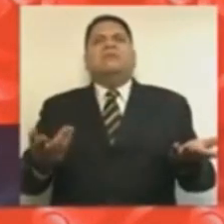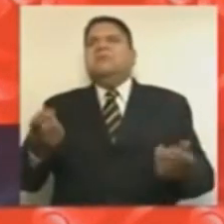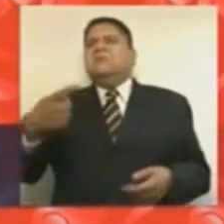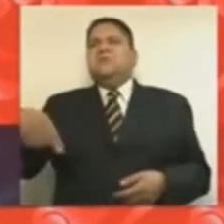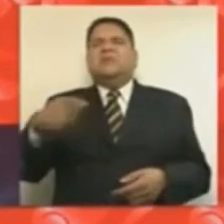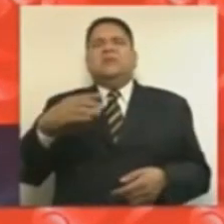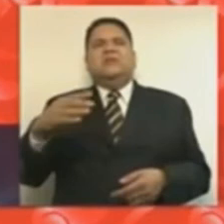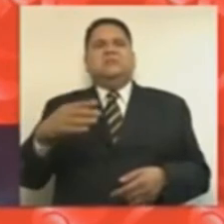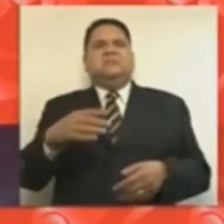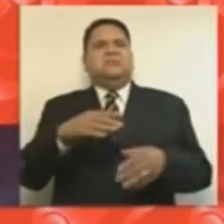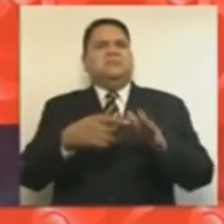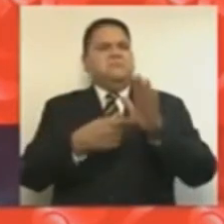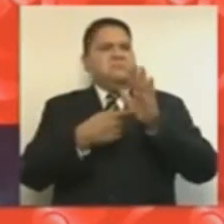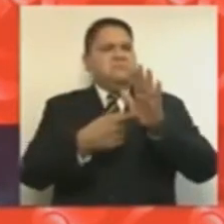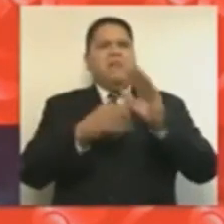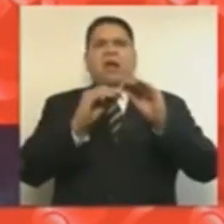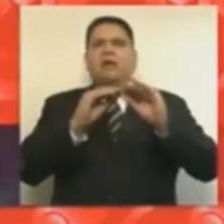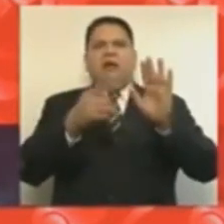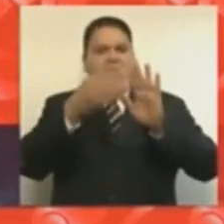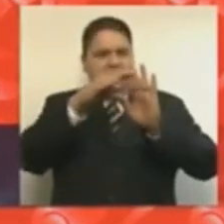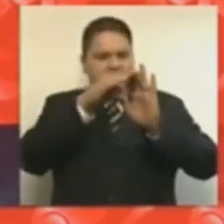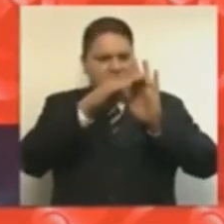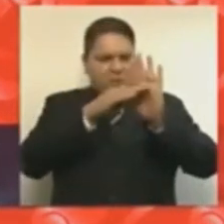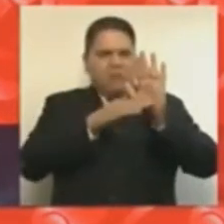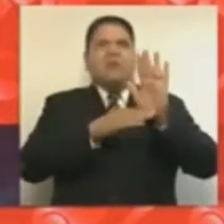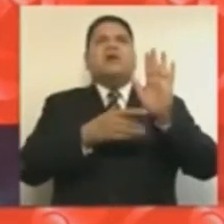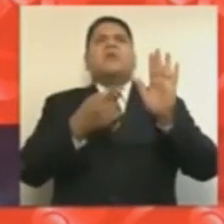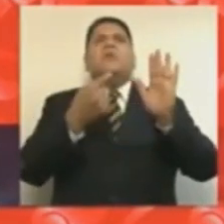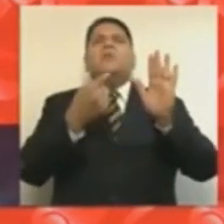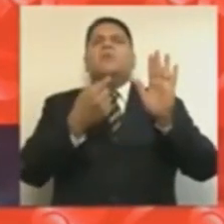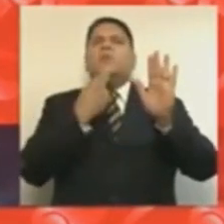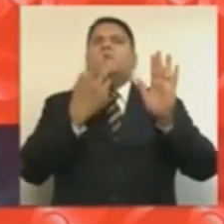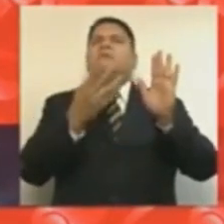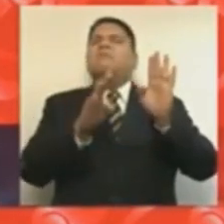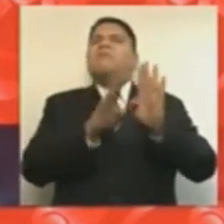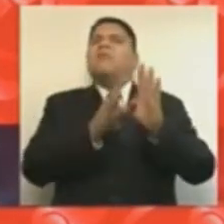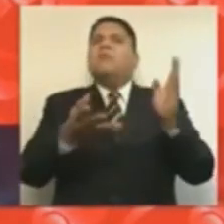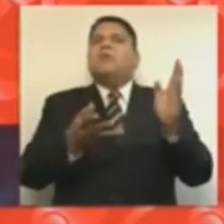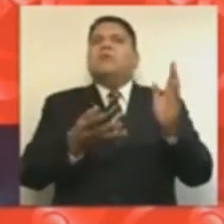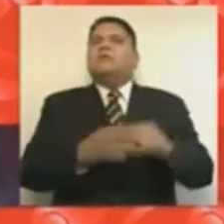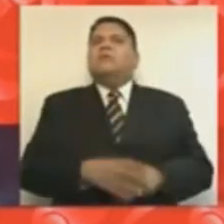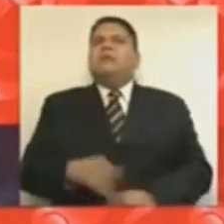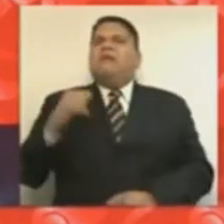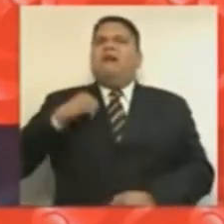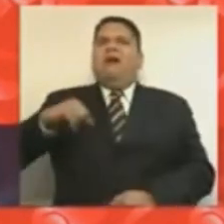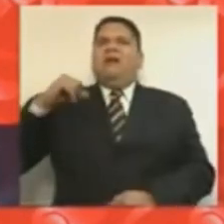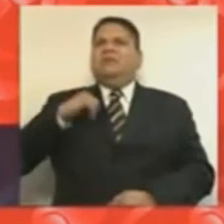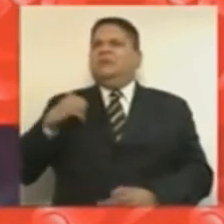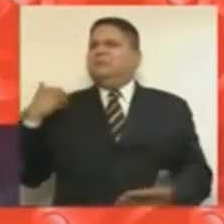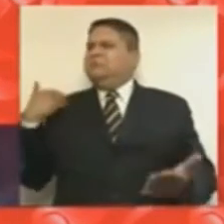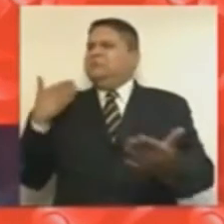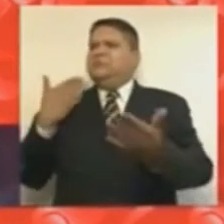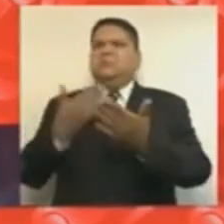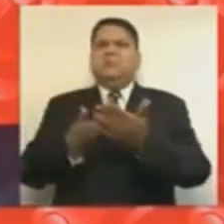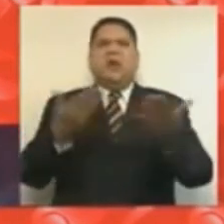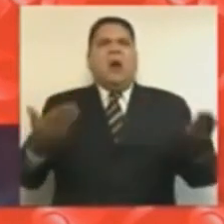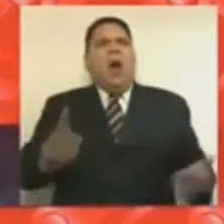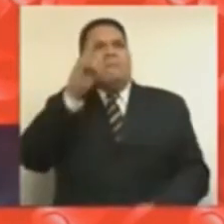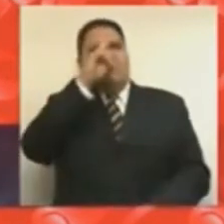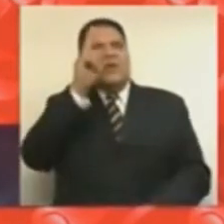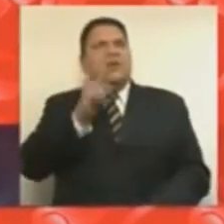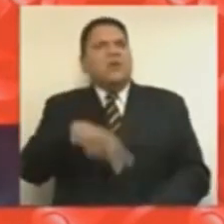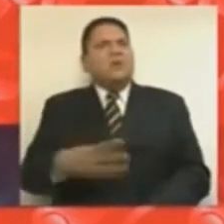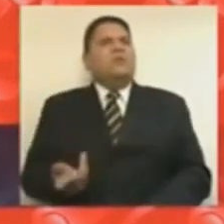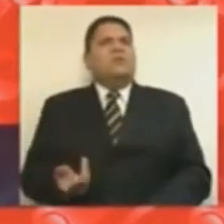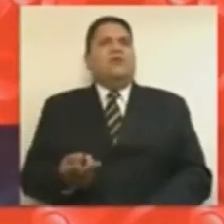están transparentando los recursos? Es peor que nunca lo que sucede en este país. Y este tema de